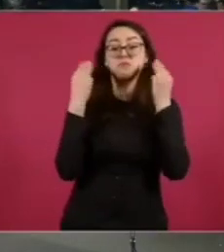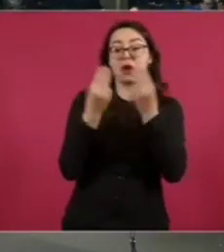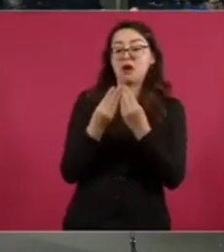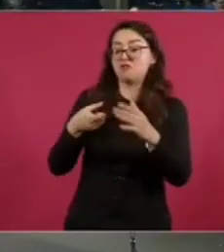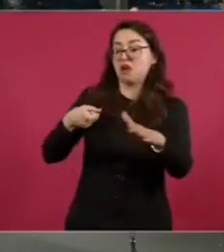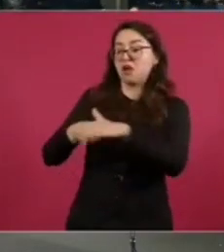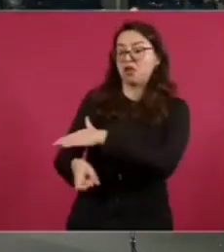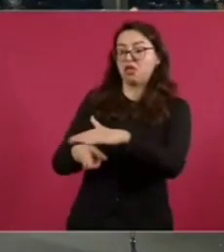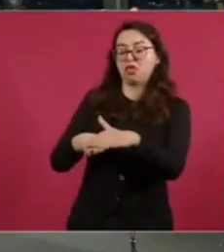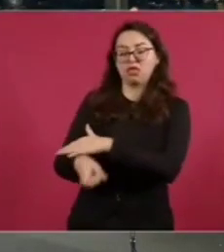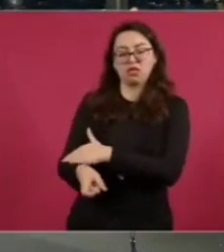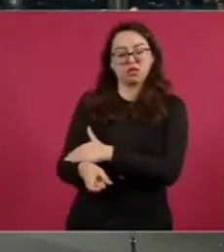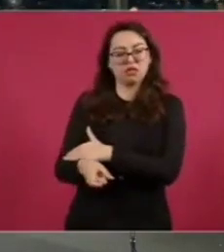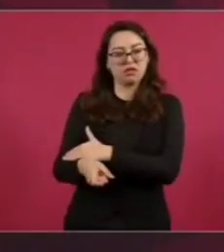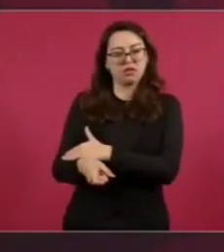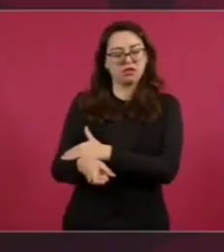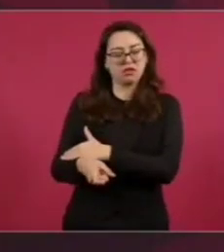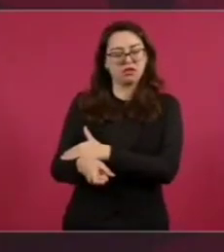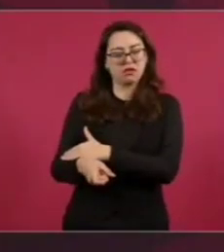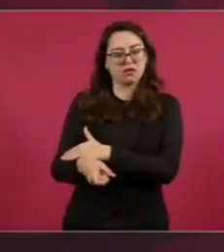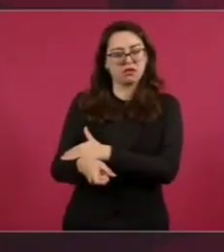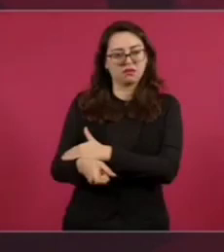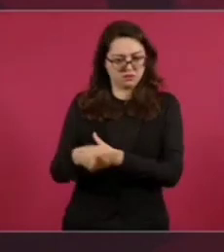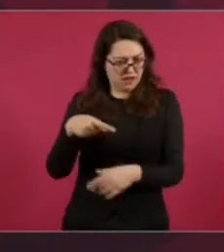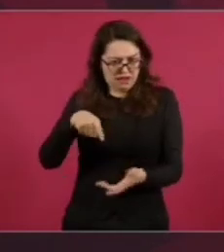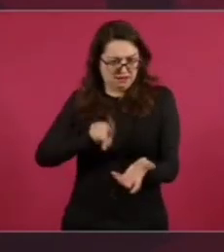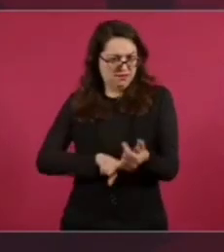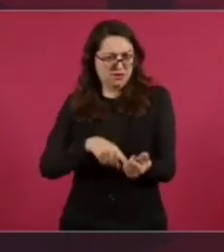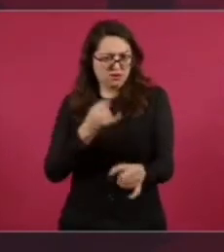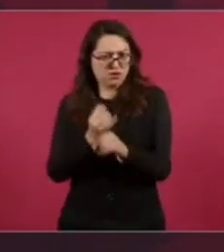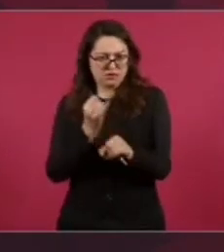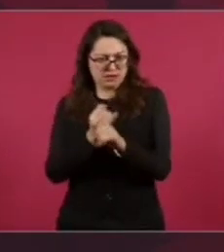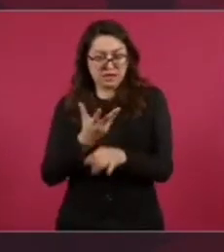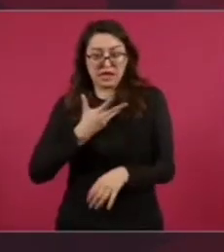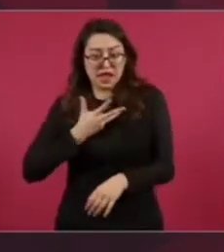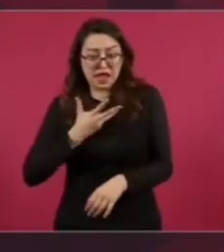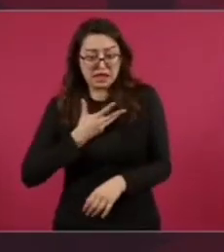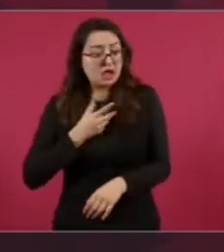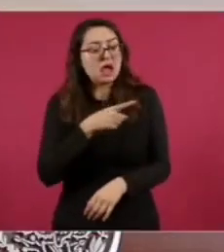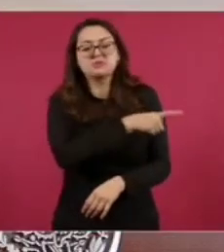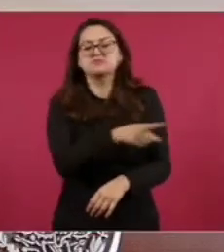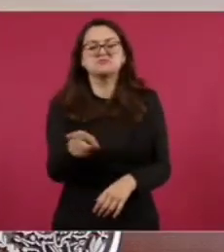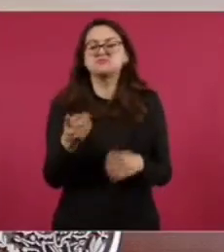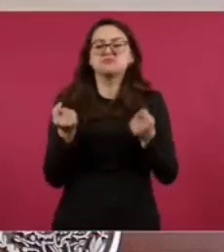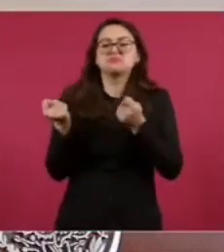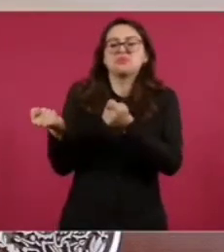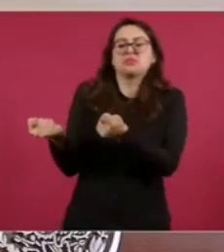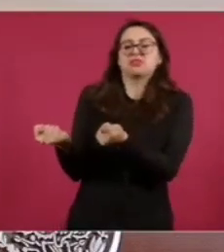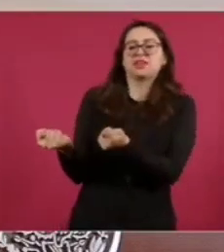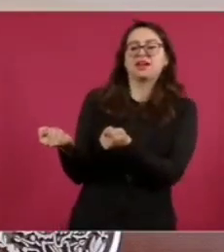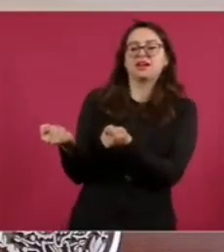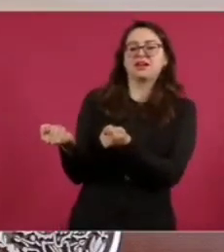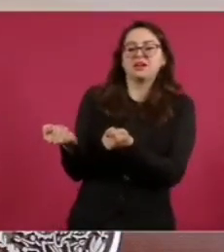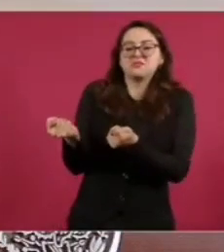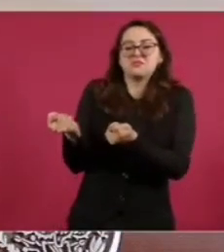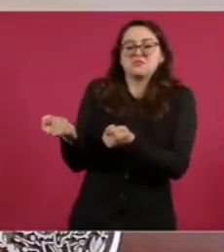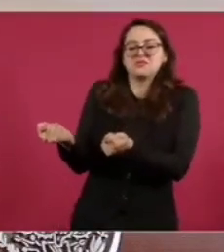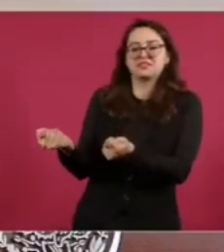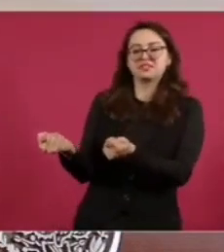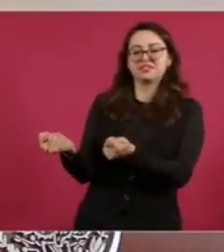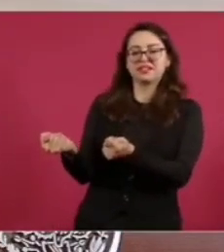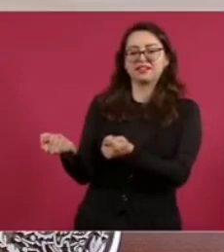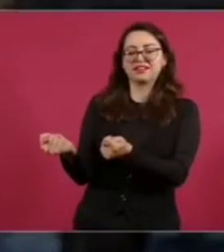por recibir dinero del narcotráfico. Eso no lo ven ustedes. Nada más para cerrar